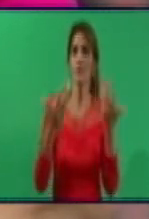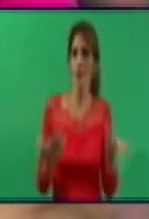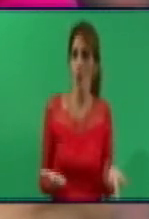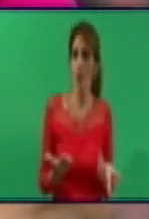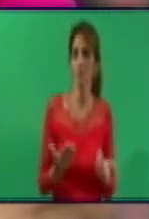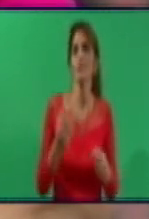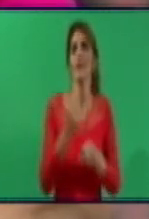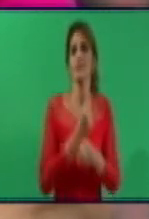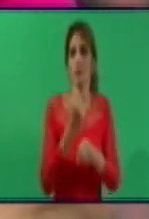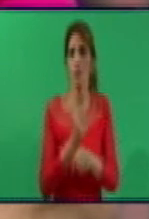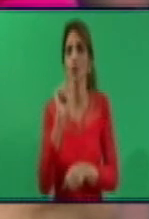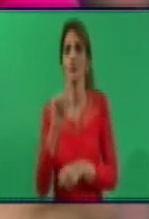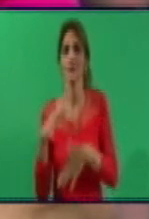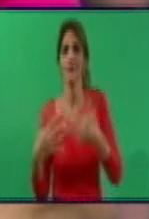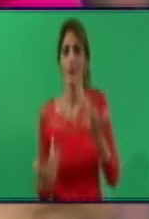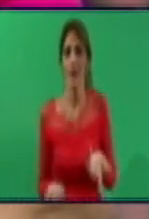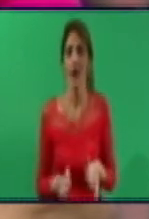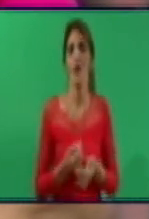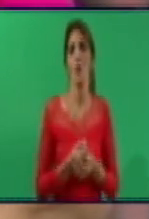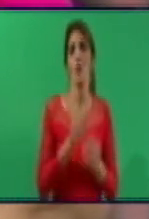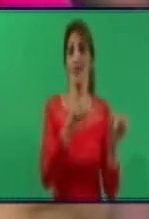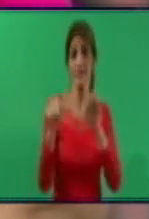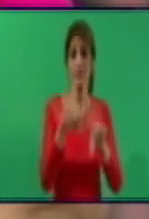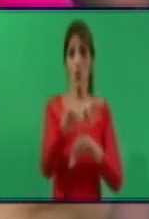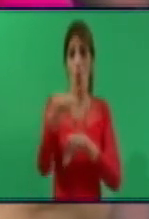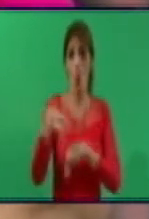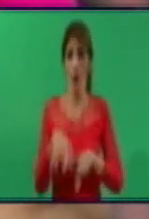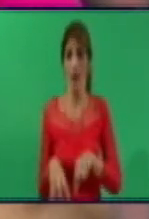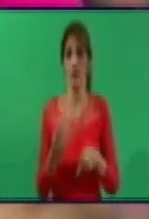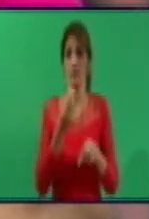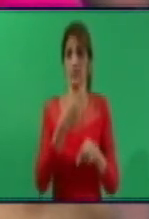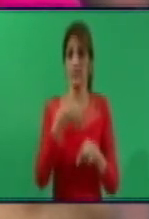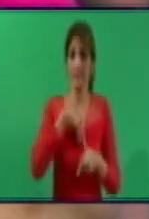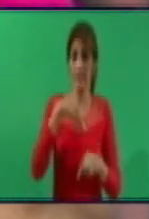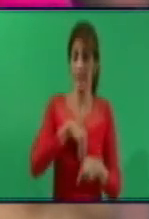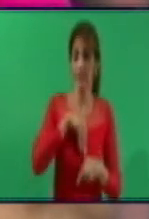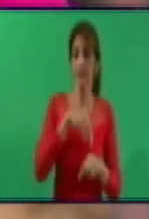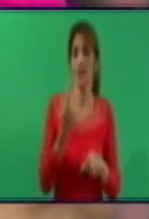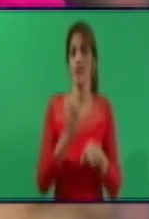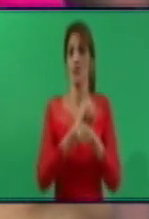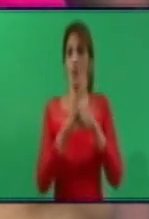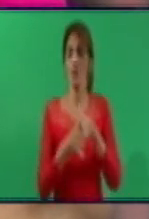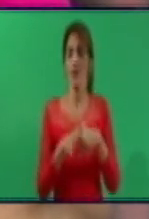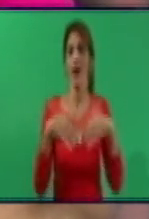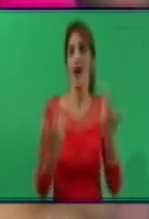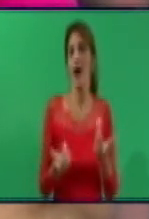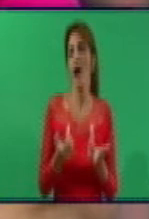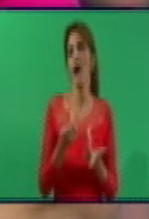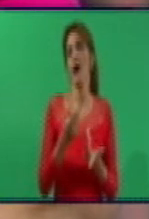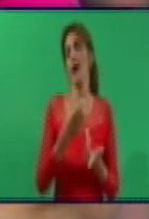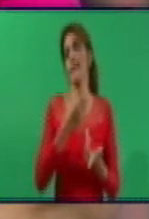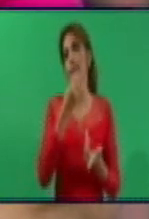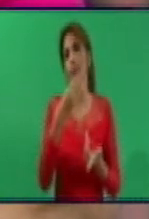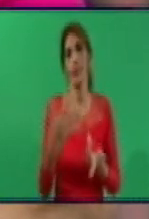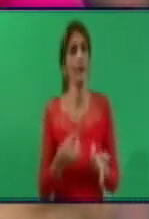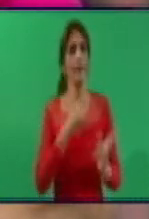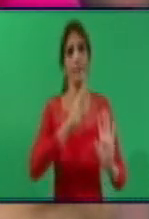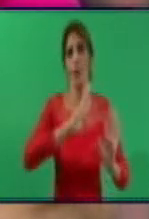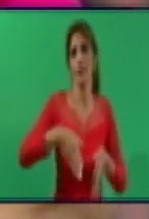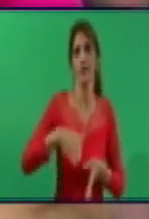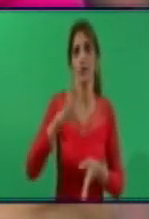trabajo y estar un poquito incómodo a enfermarme, complicarme y tener un desenlace fatal y complicar a